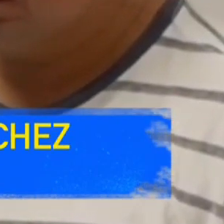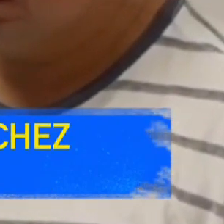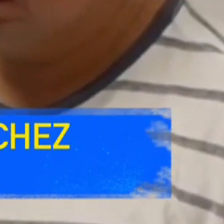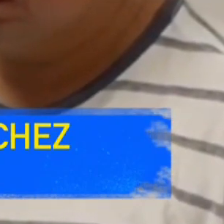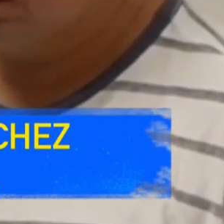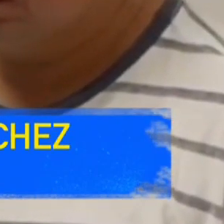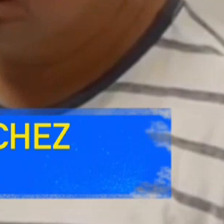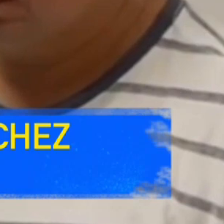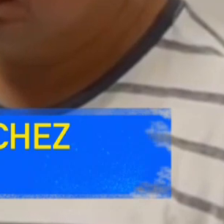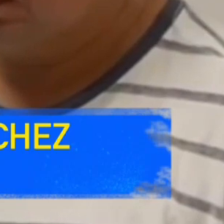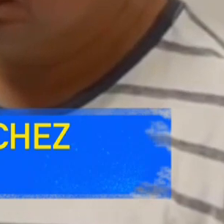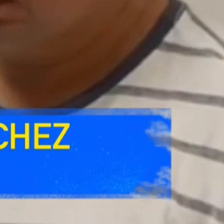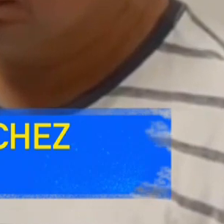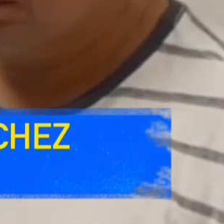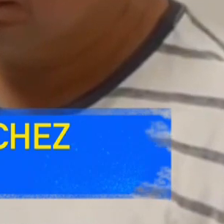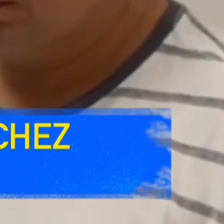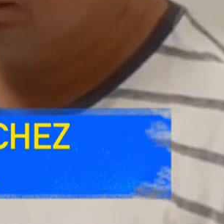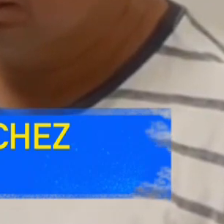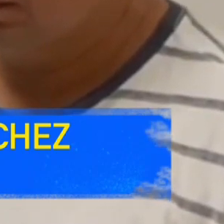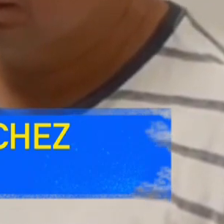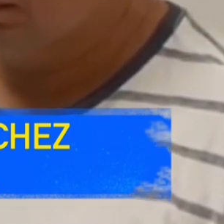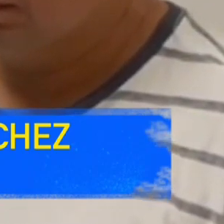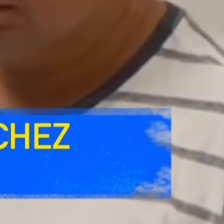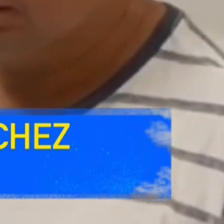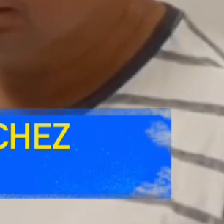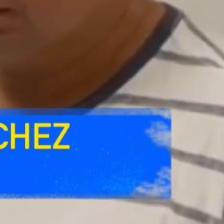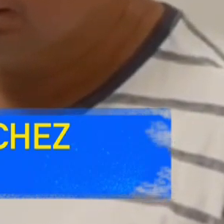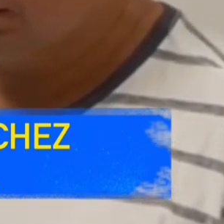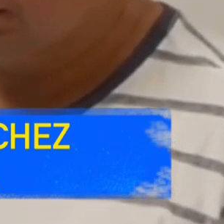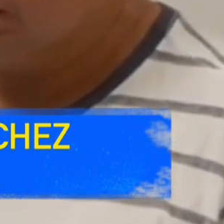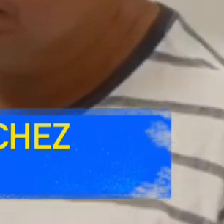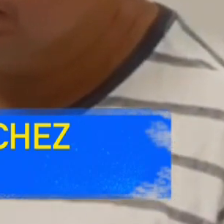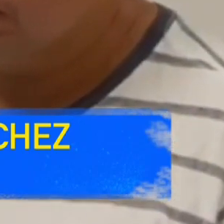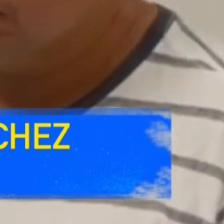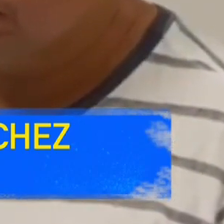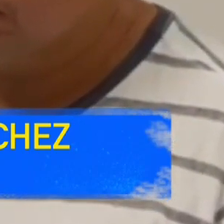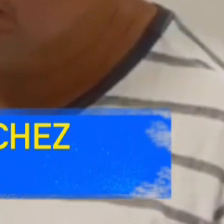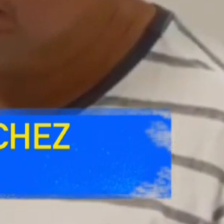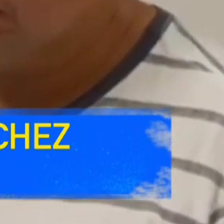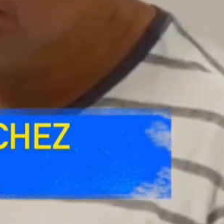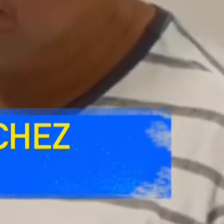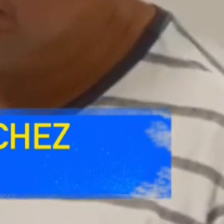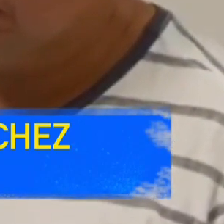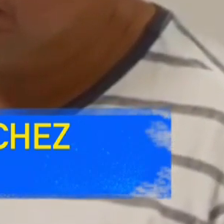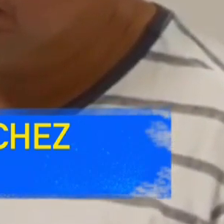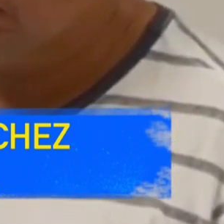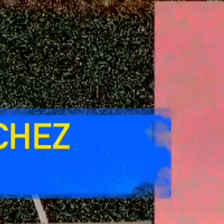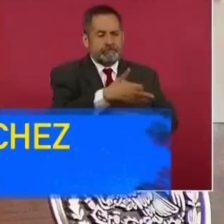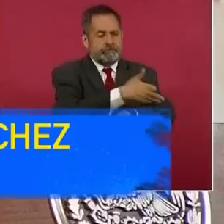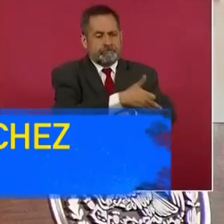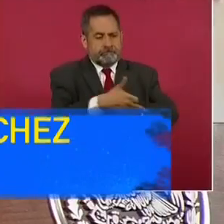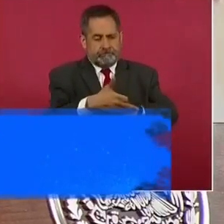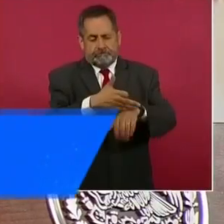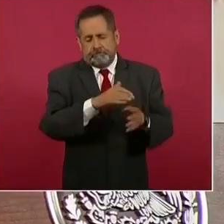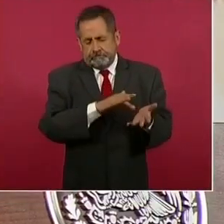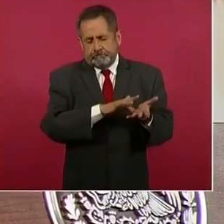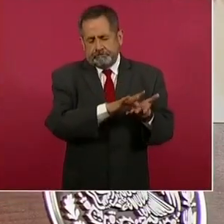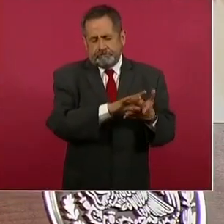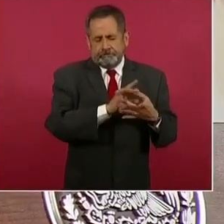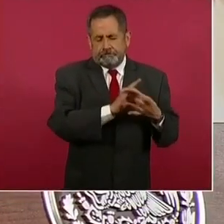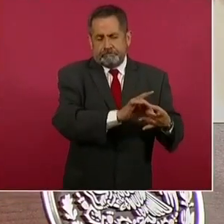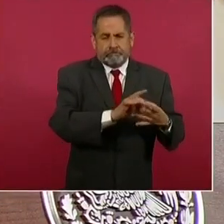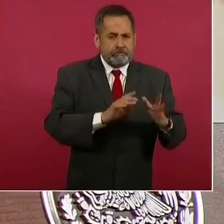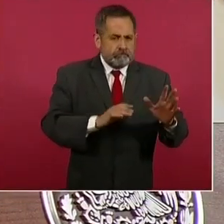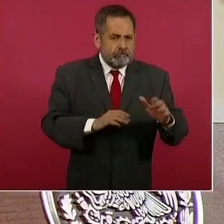parar para que no haya un ángel más, que ninguna madre tenga que vivir esto. El presidente Andrés Manuel